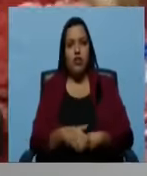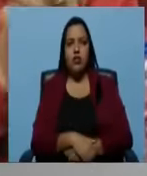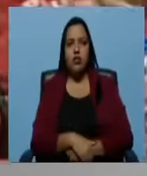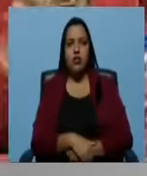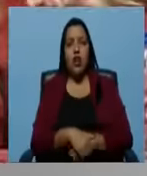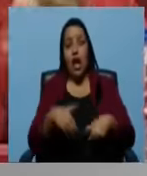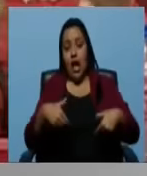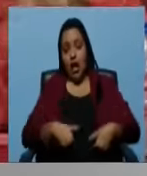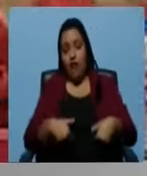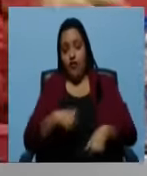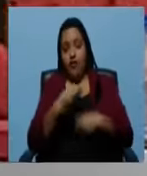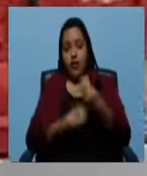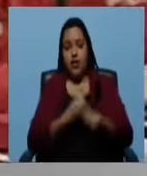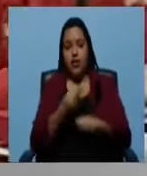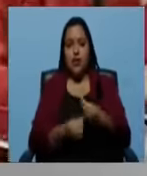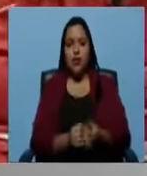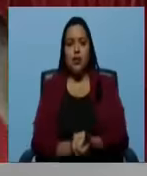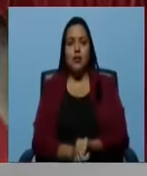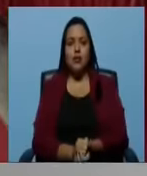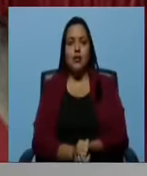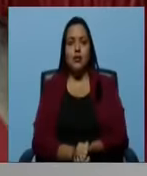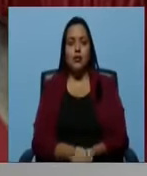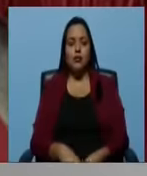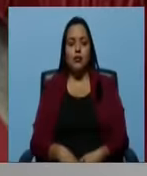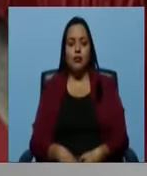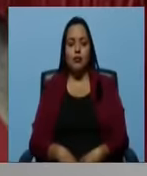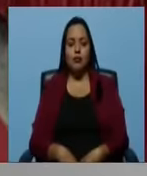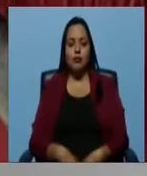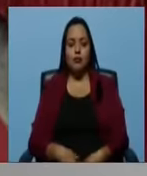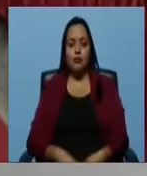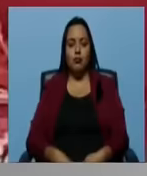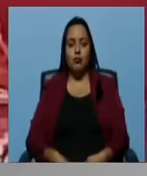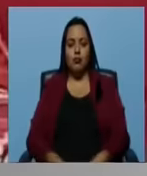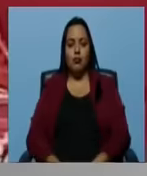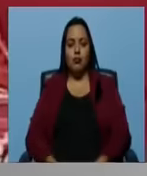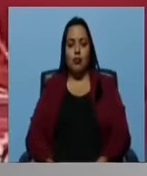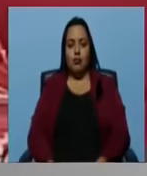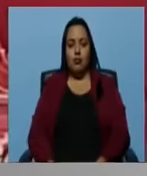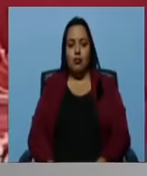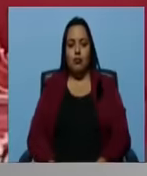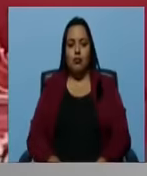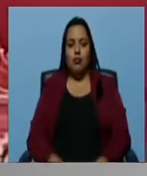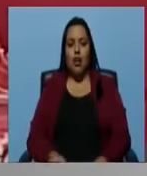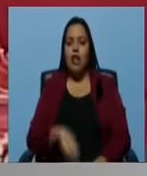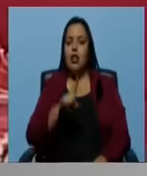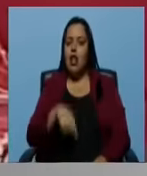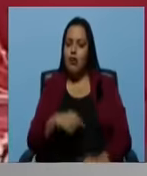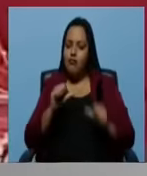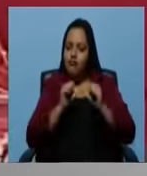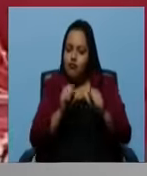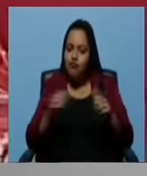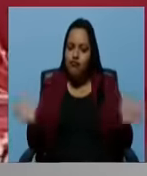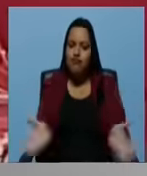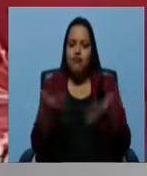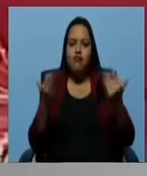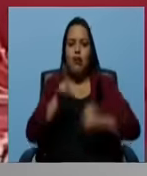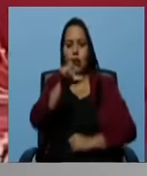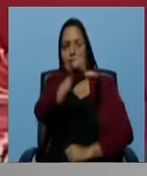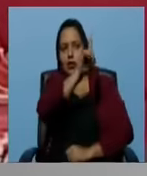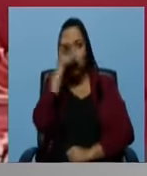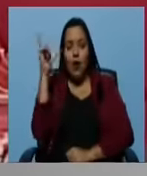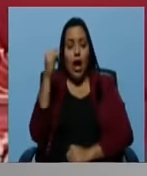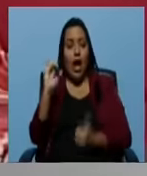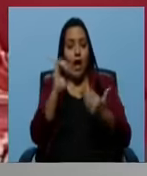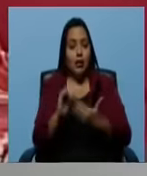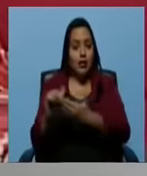esfuerzo que se ha hecho, y además seguir avanzando en que el Partido Socialista Unido de Venezuela sea